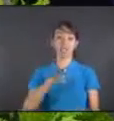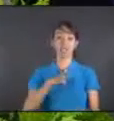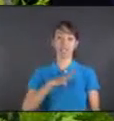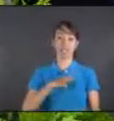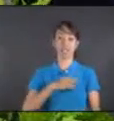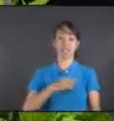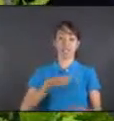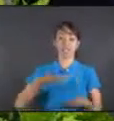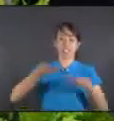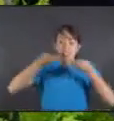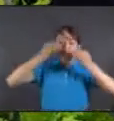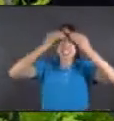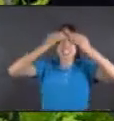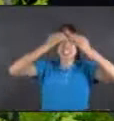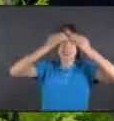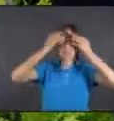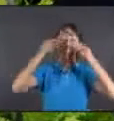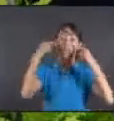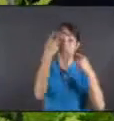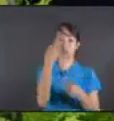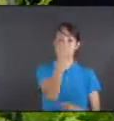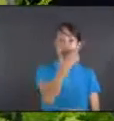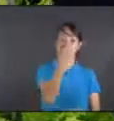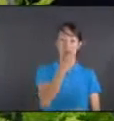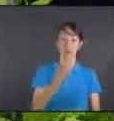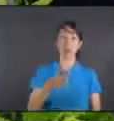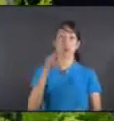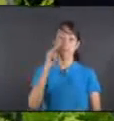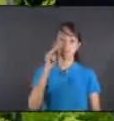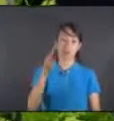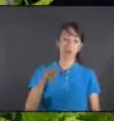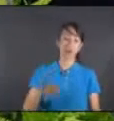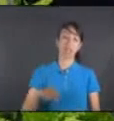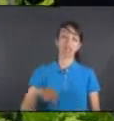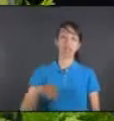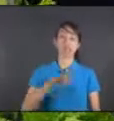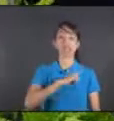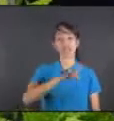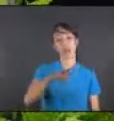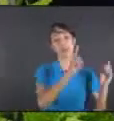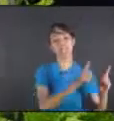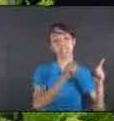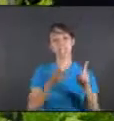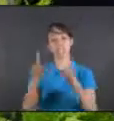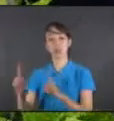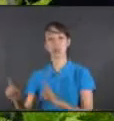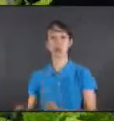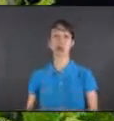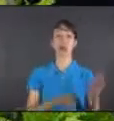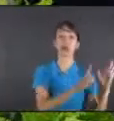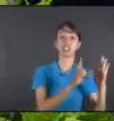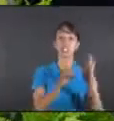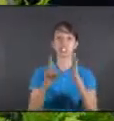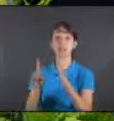el apóstol Pablo, cuando le salieron escamas en los ojos, fue cuando vio.